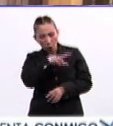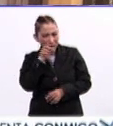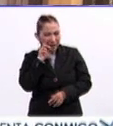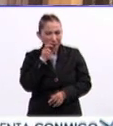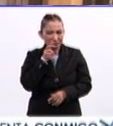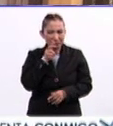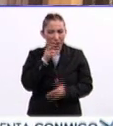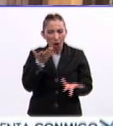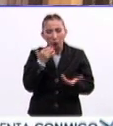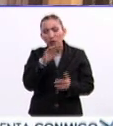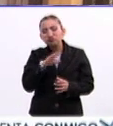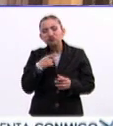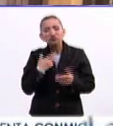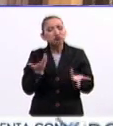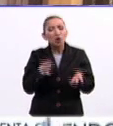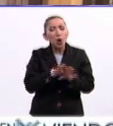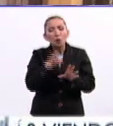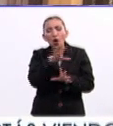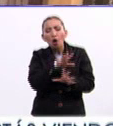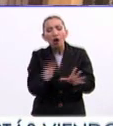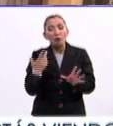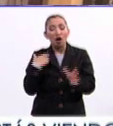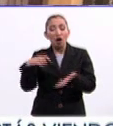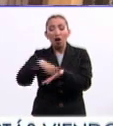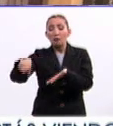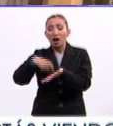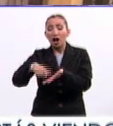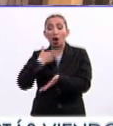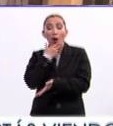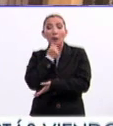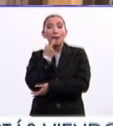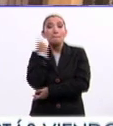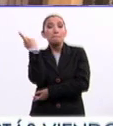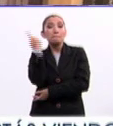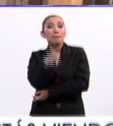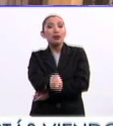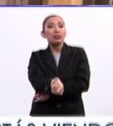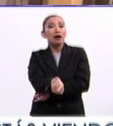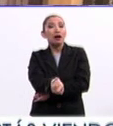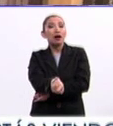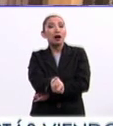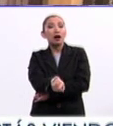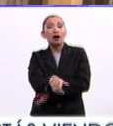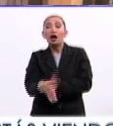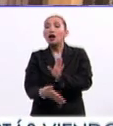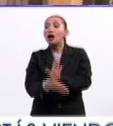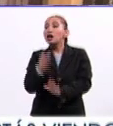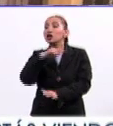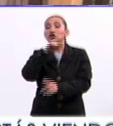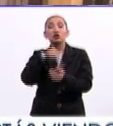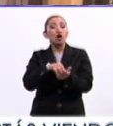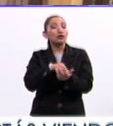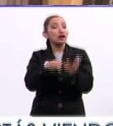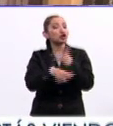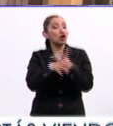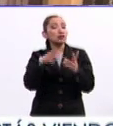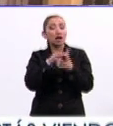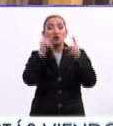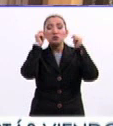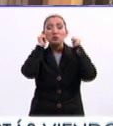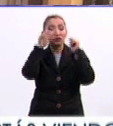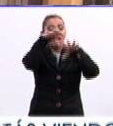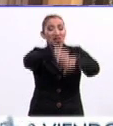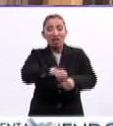desarrolla dentro de un capitalismo patriarcal que significa ir por todos los recursos sin importar la destrucción.